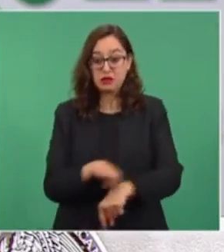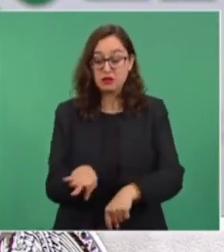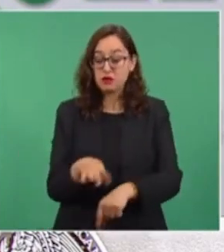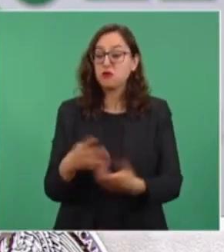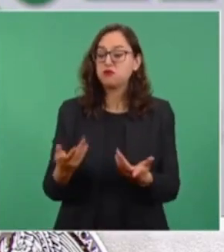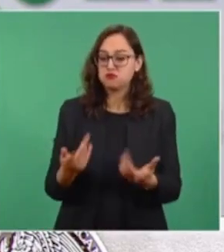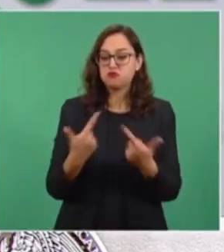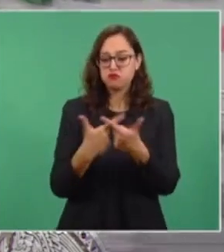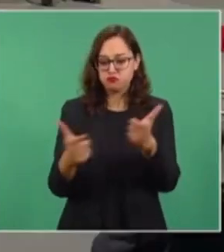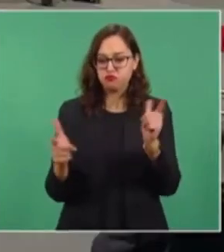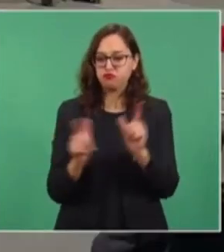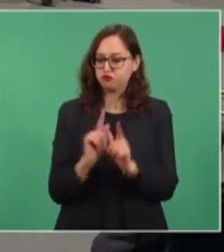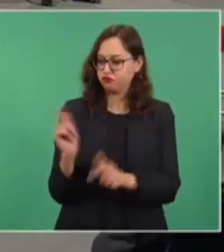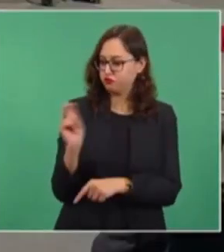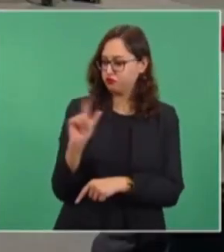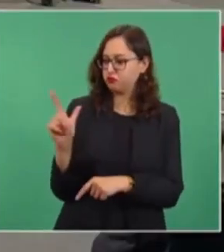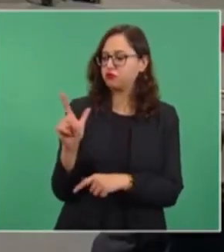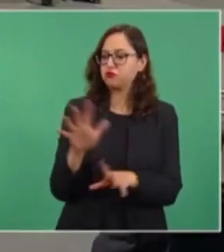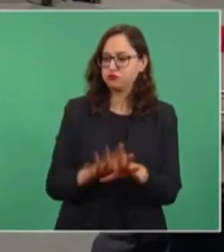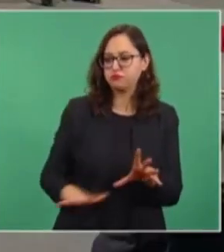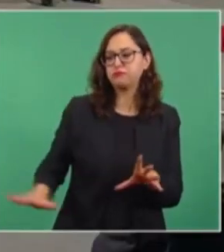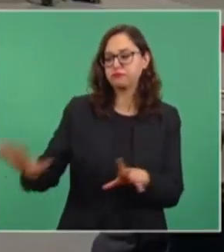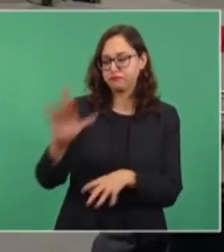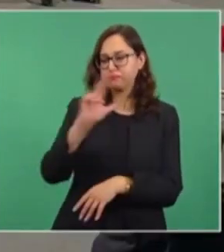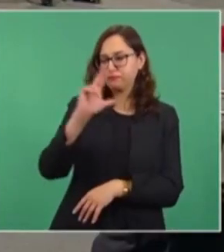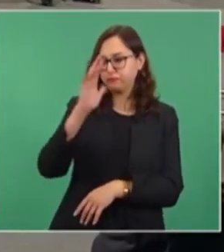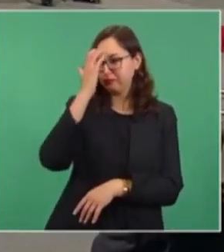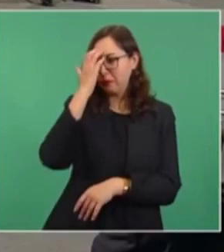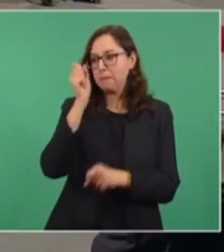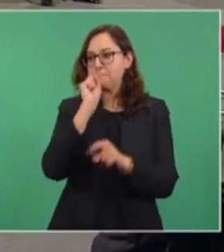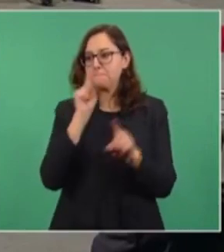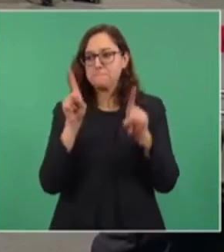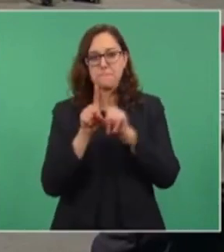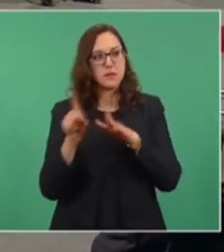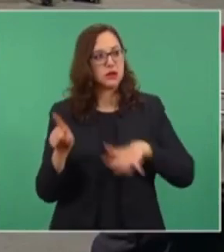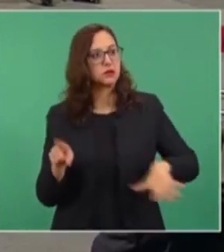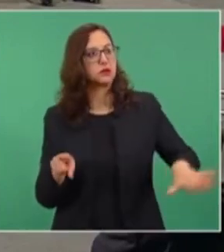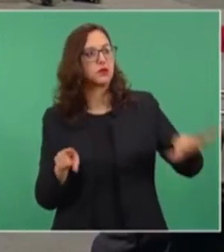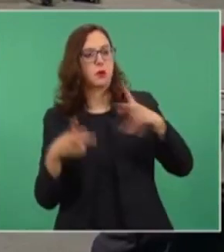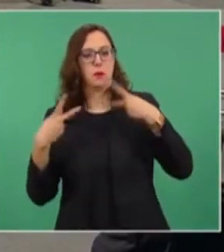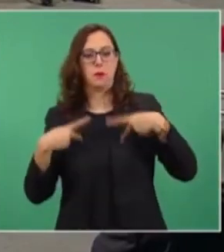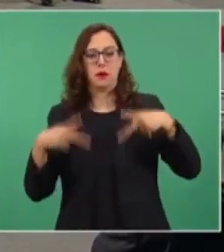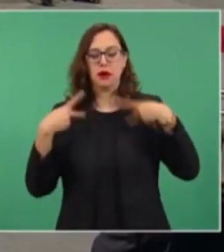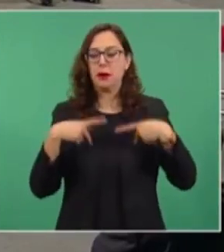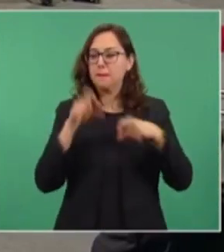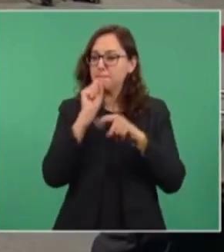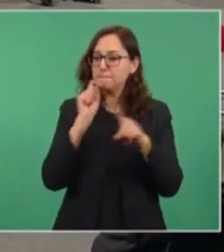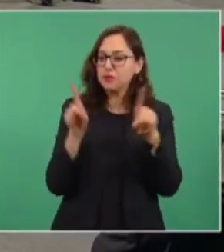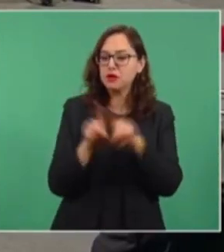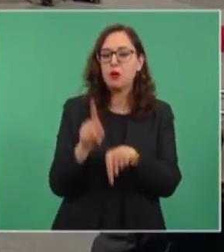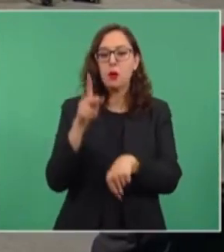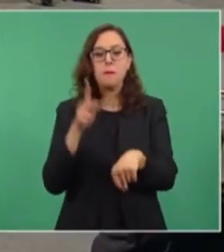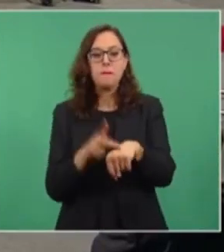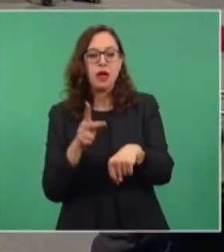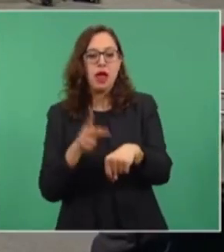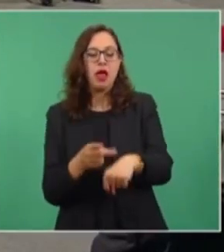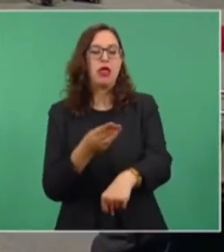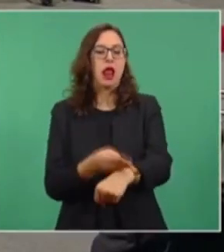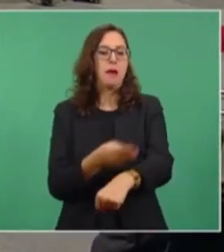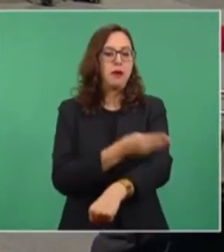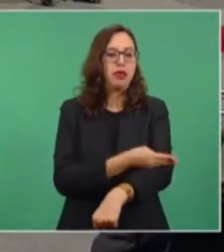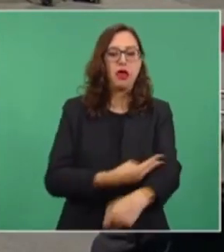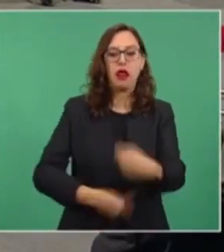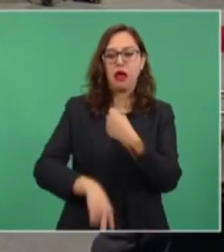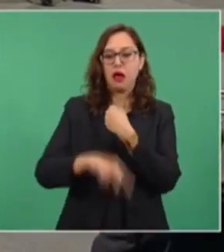gremio y por la sociedad, y su testimonio en piedra, madera, cristales multicolores, entre otros materiales,